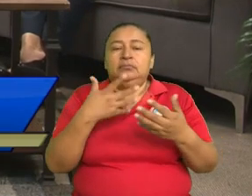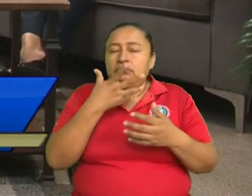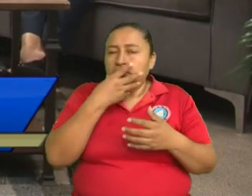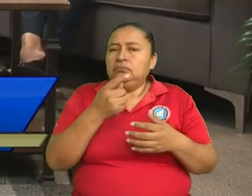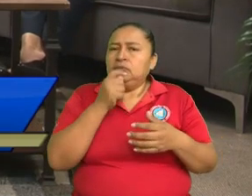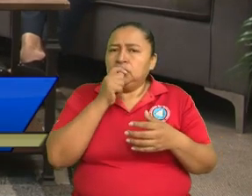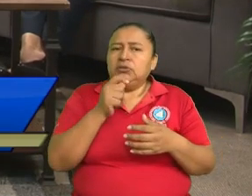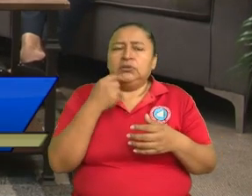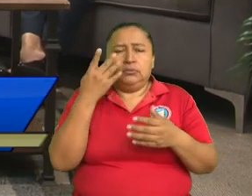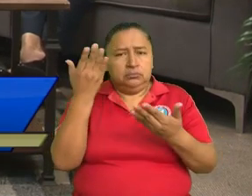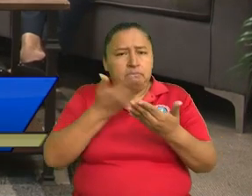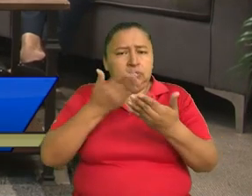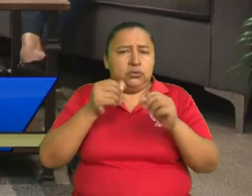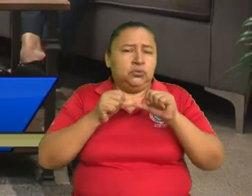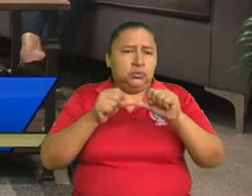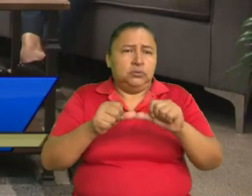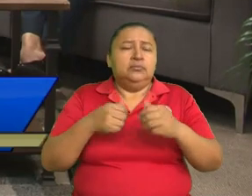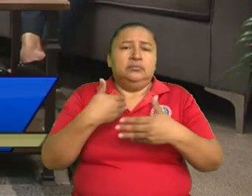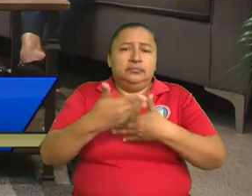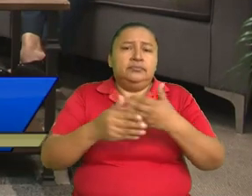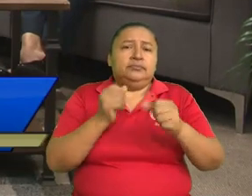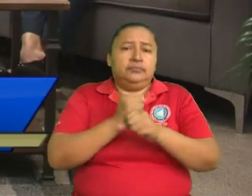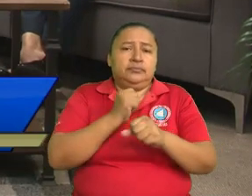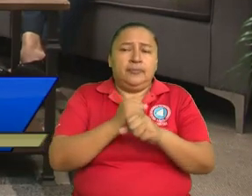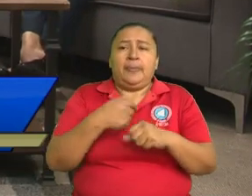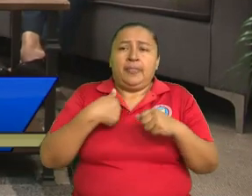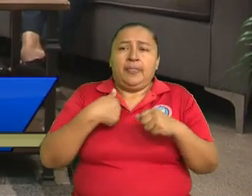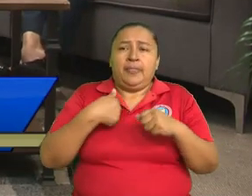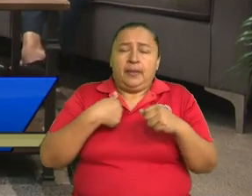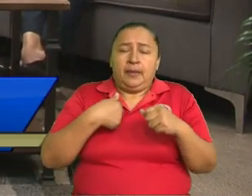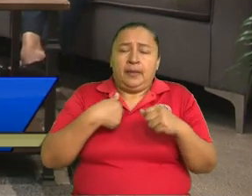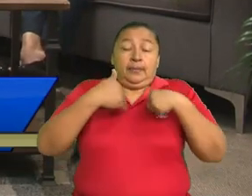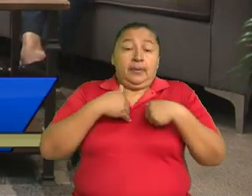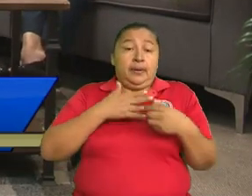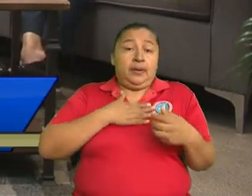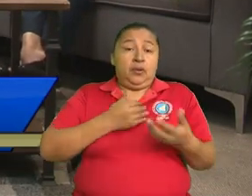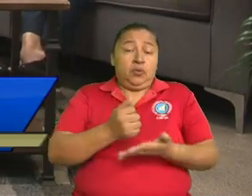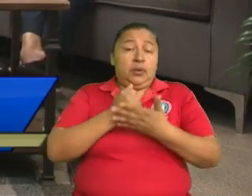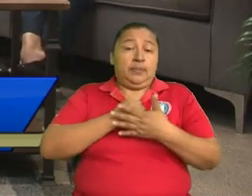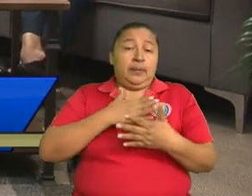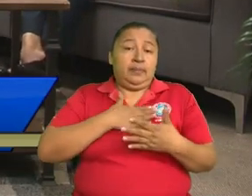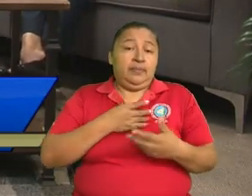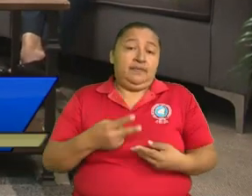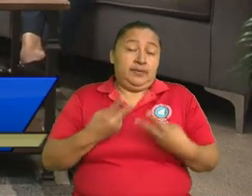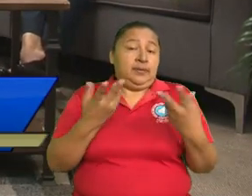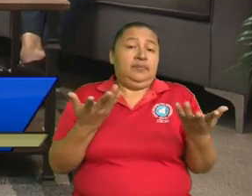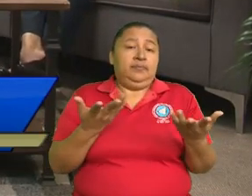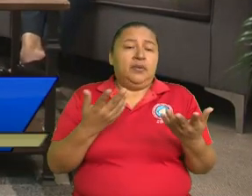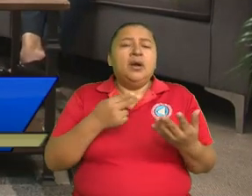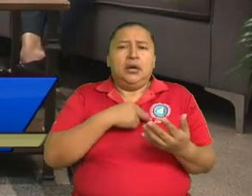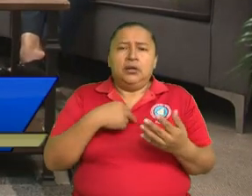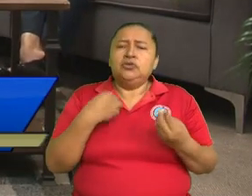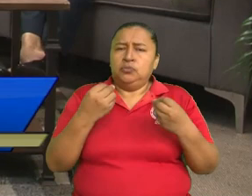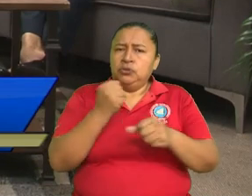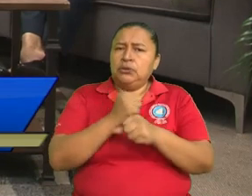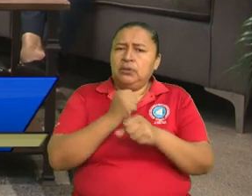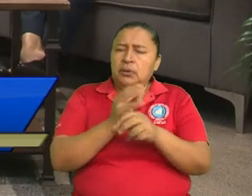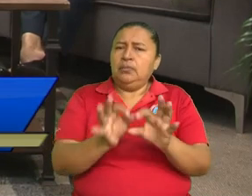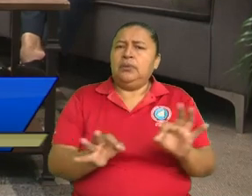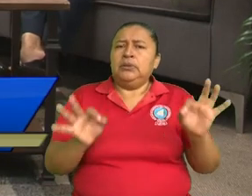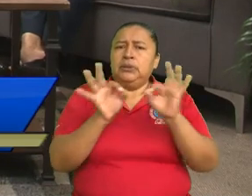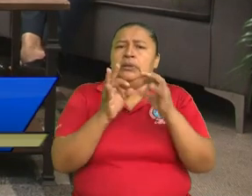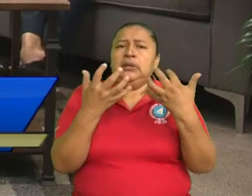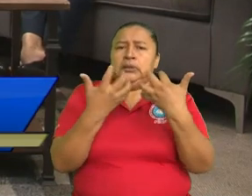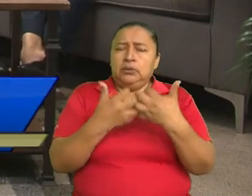atractivas, pues, y que diga, vamos a seguir, y que le sirva para la vida, además, ¿verdad? Claro. Se han hecho muchos trabajos importantes articulados